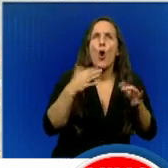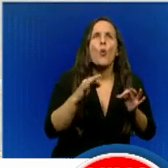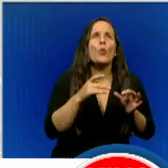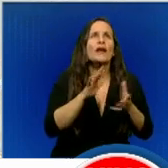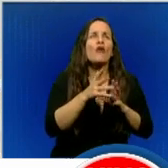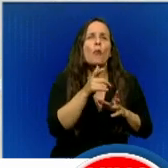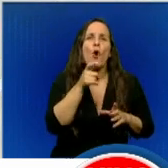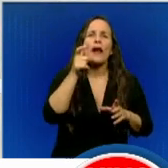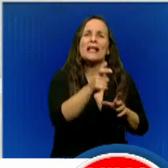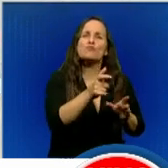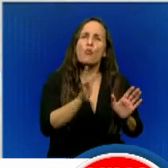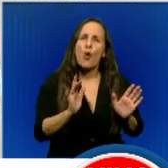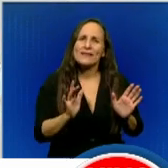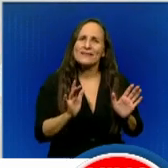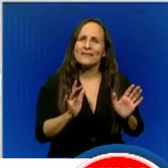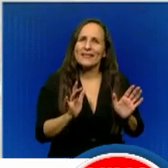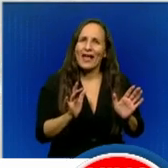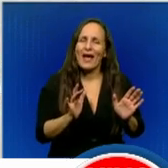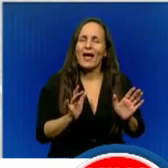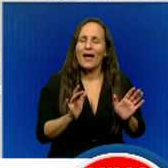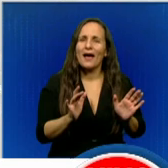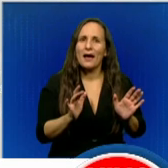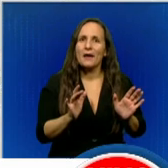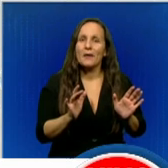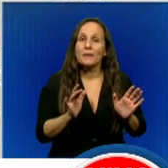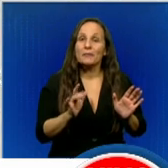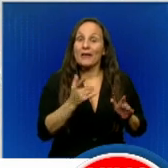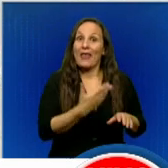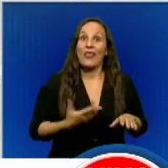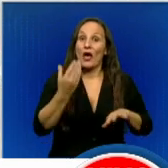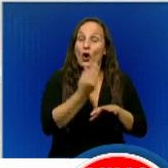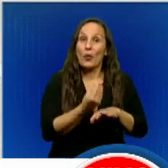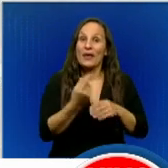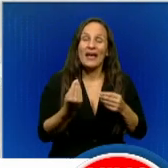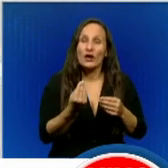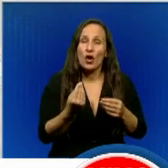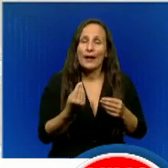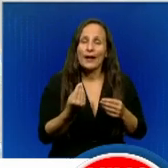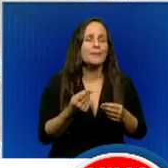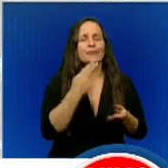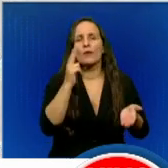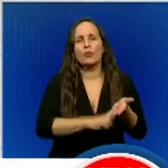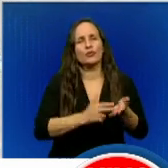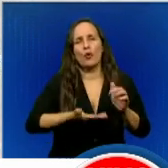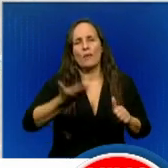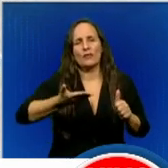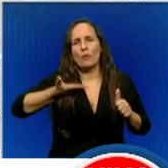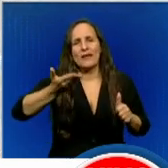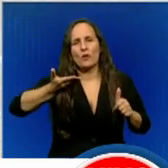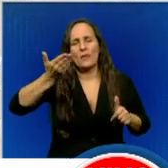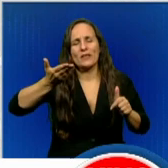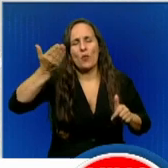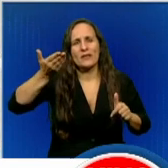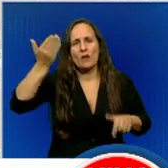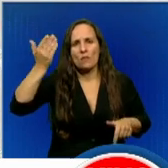respuesta que tiene que el gobierno es aumentar los tributos aumentar impuestos aumentar la presión fiscal